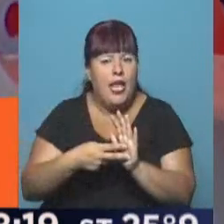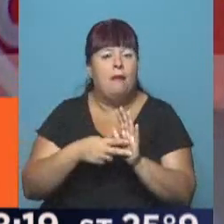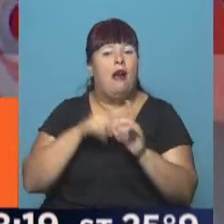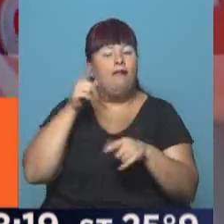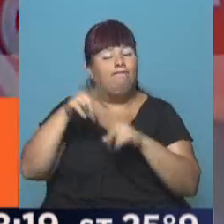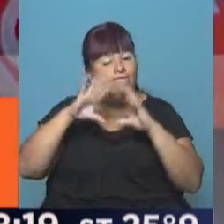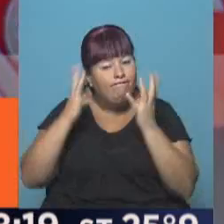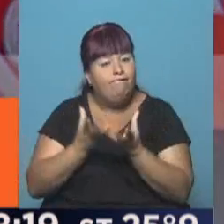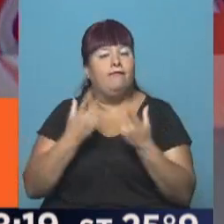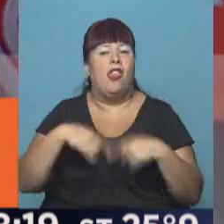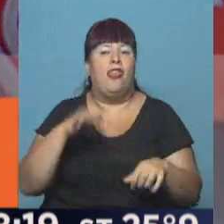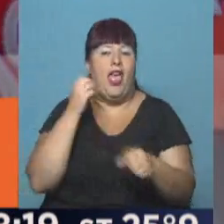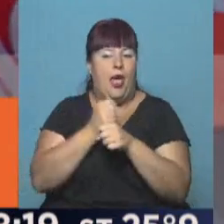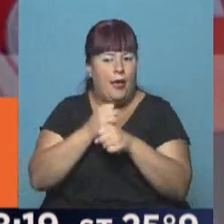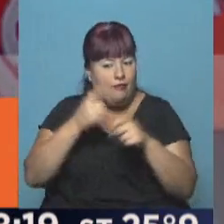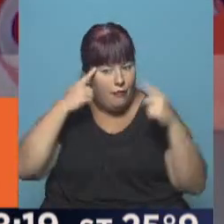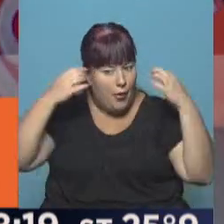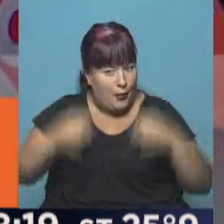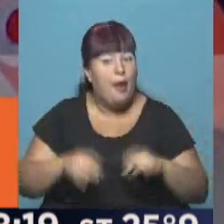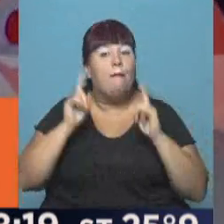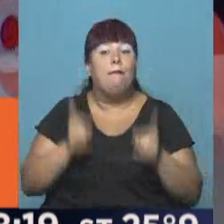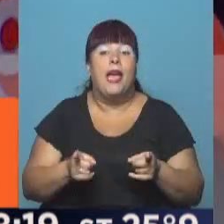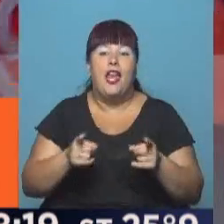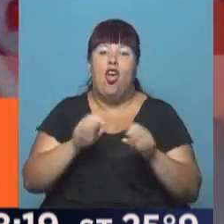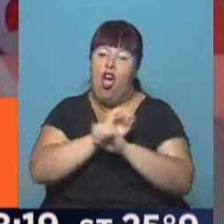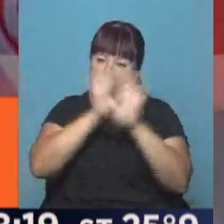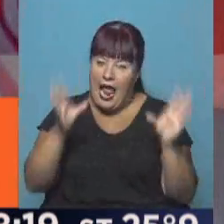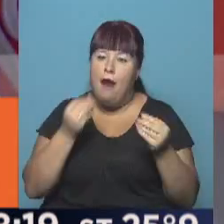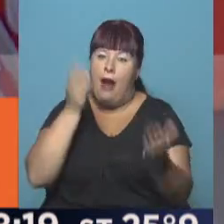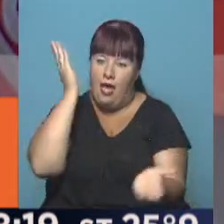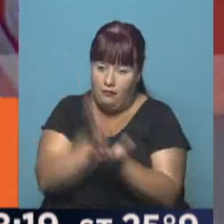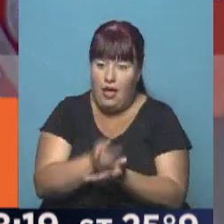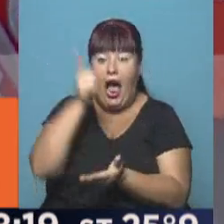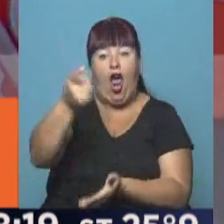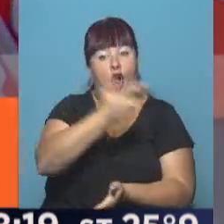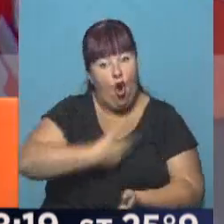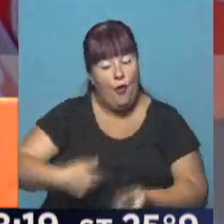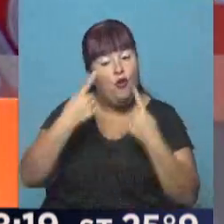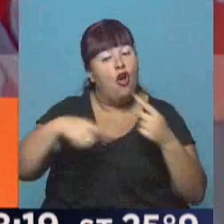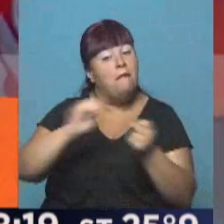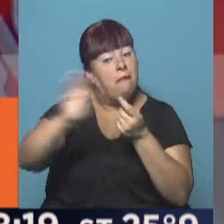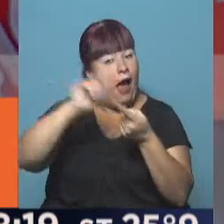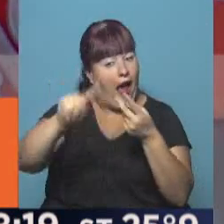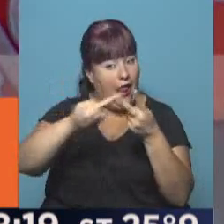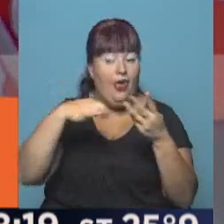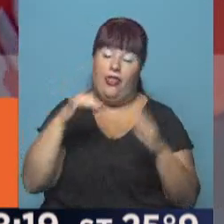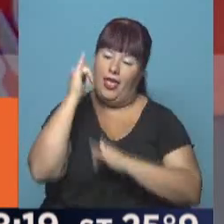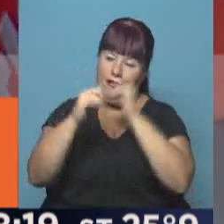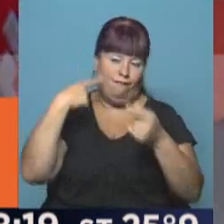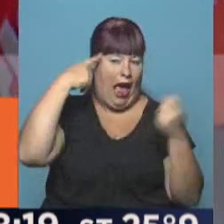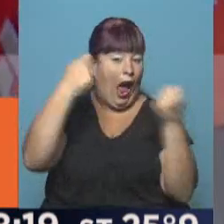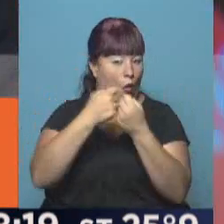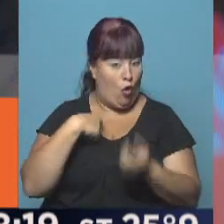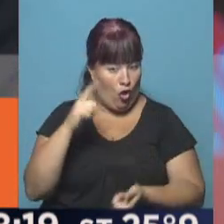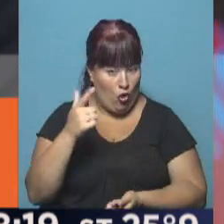me parece que tenemos que tener un rol sensato, pero también un rol claro para marcarle al gobierno muchos de los temas que evidentemente nos compartimos,